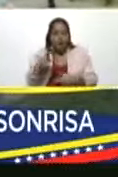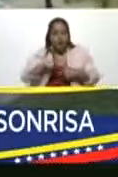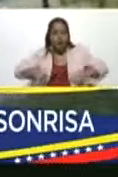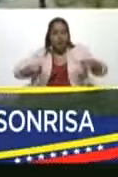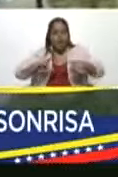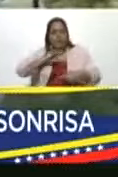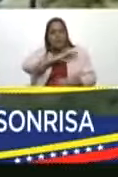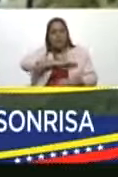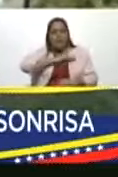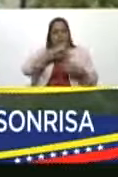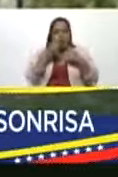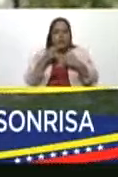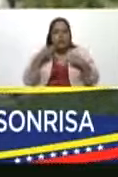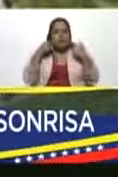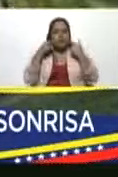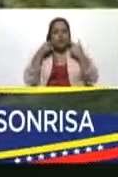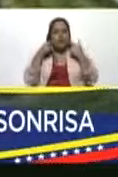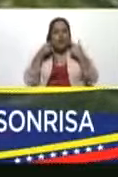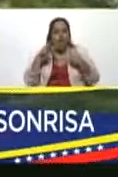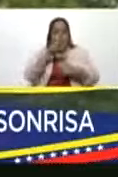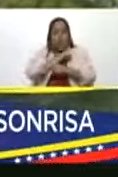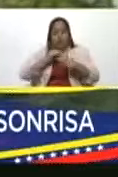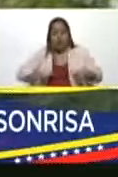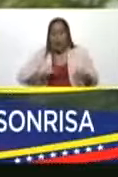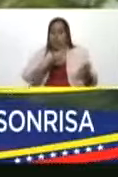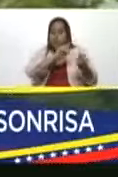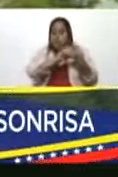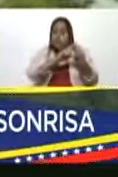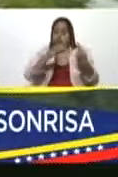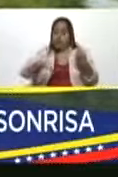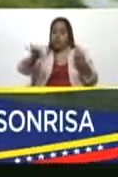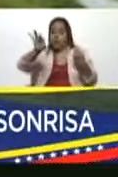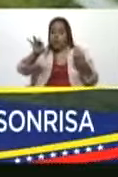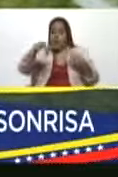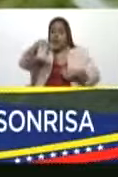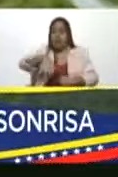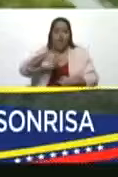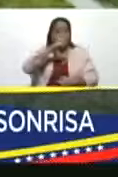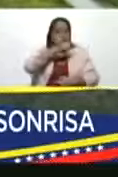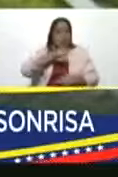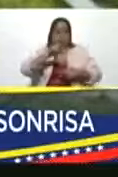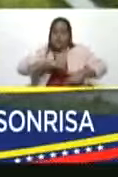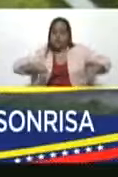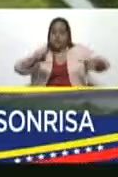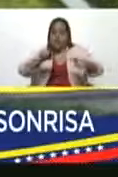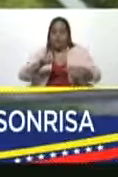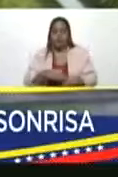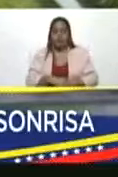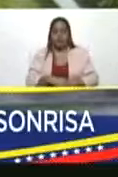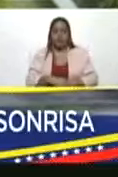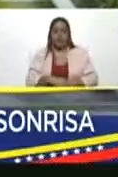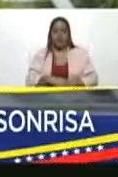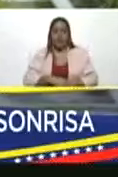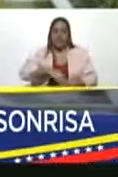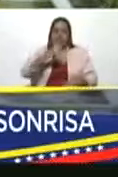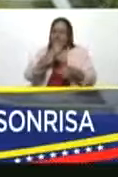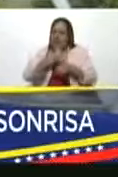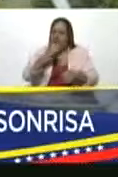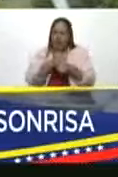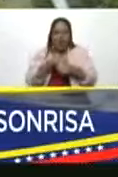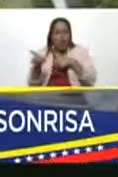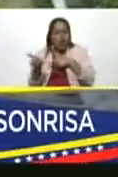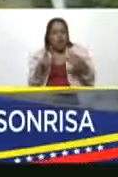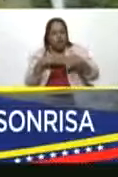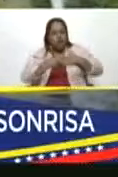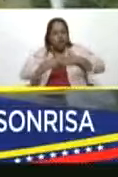Misión Sonrisa, y Portuguesa era uno de esos estados que no tenía la sede. Puestos a la tarea, puestos a la